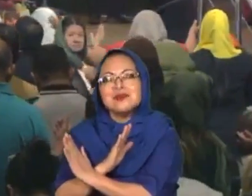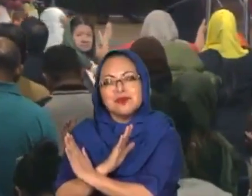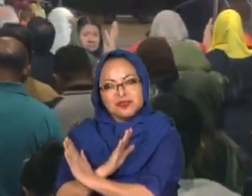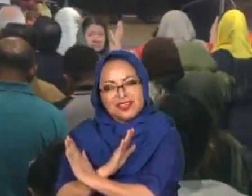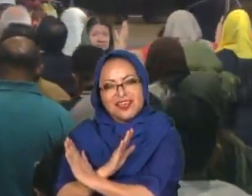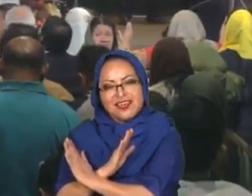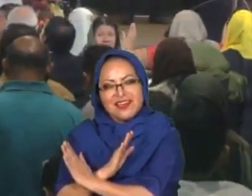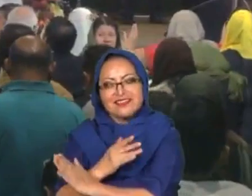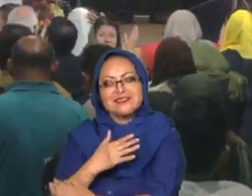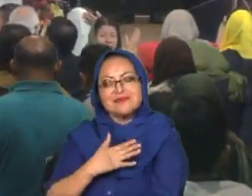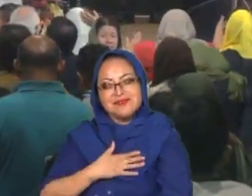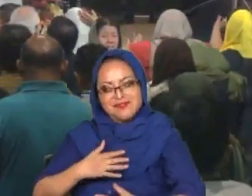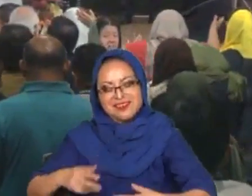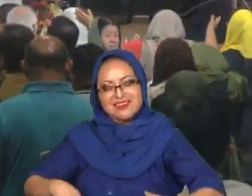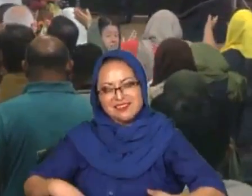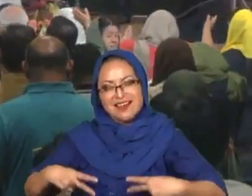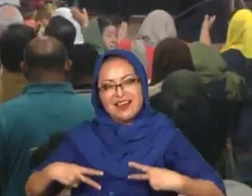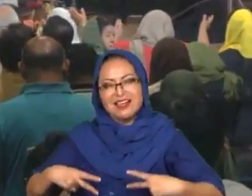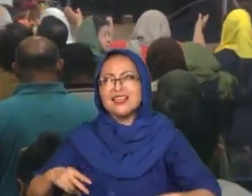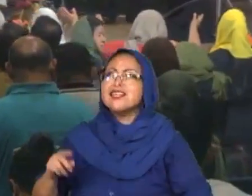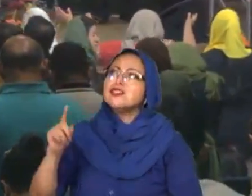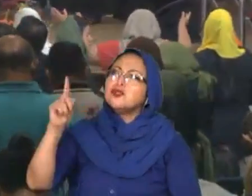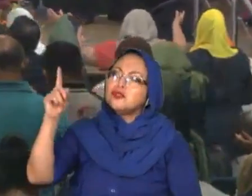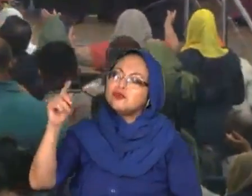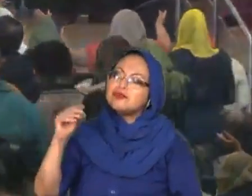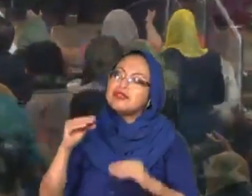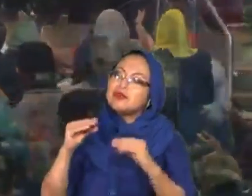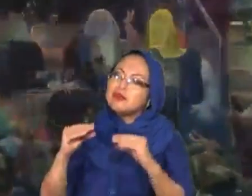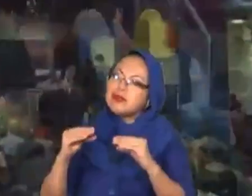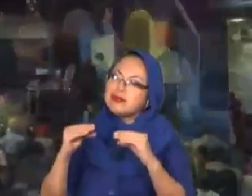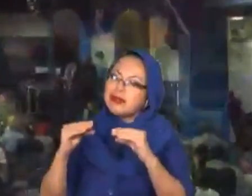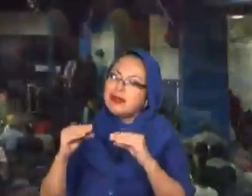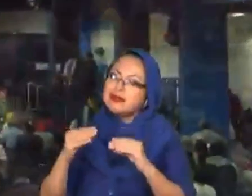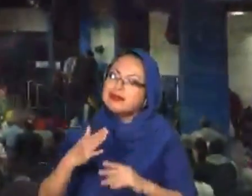tú eres todo, recibe nuestra adoración.